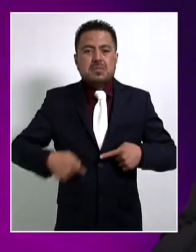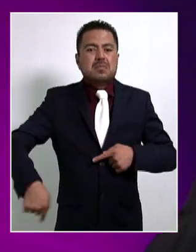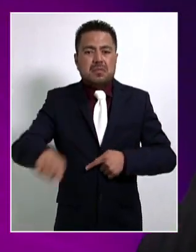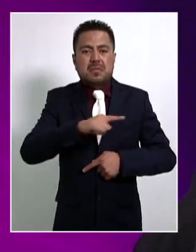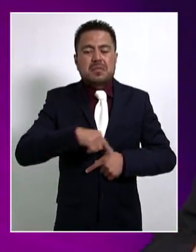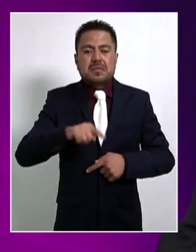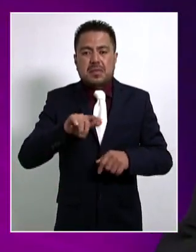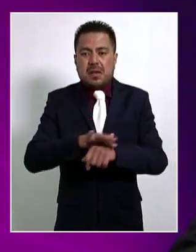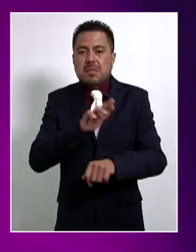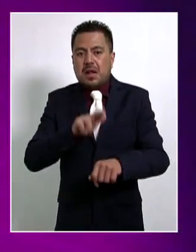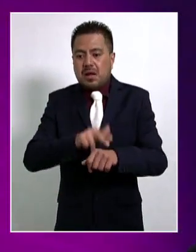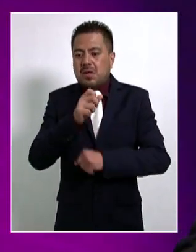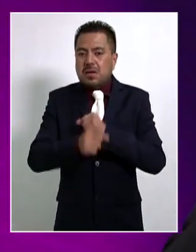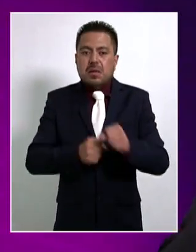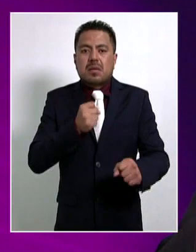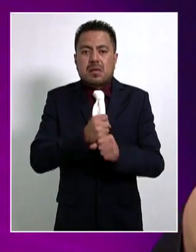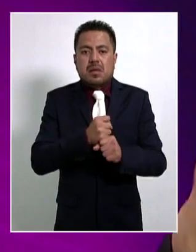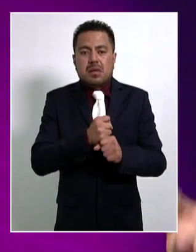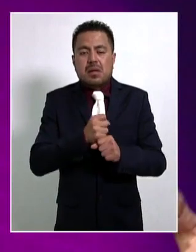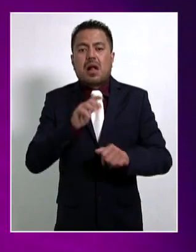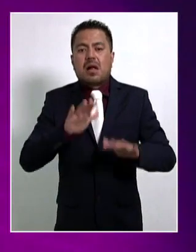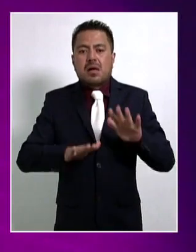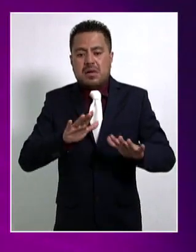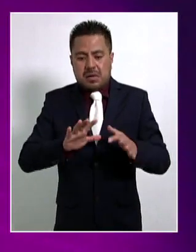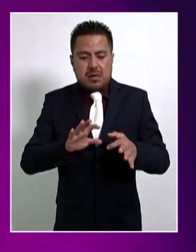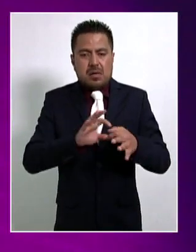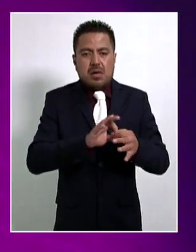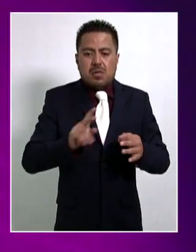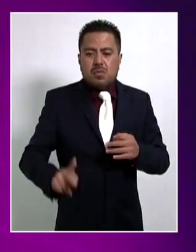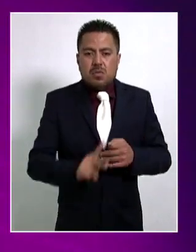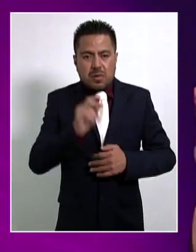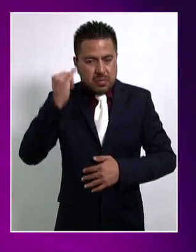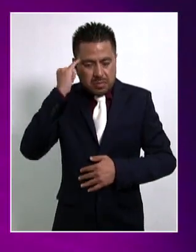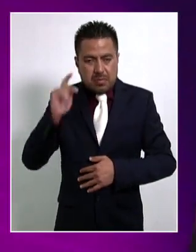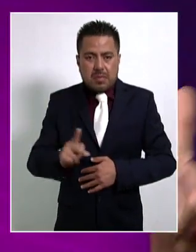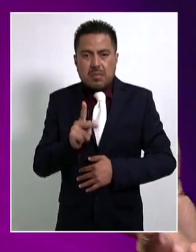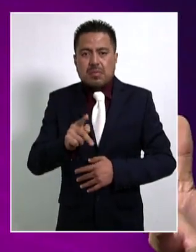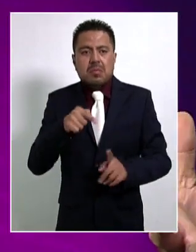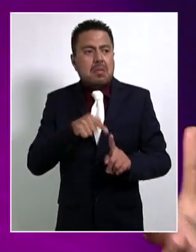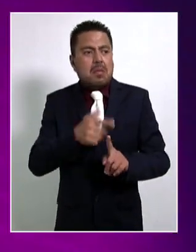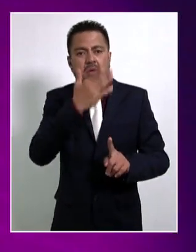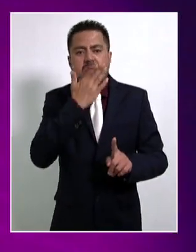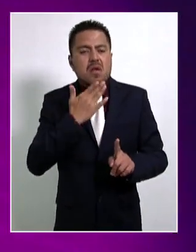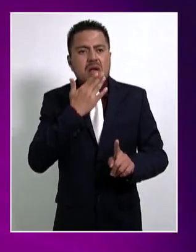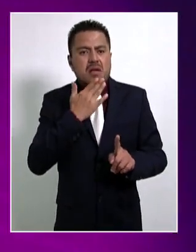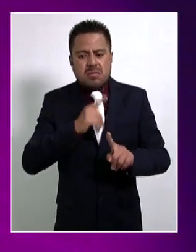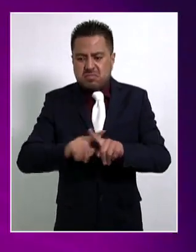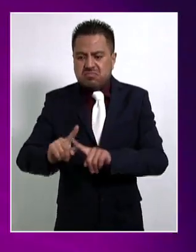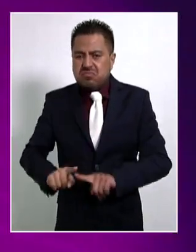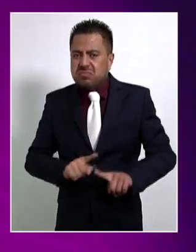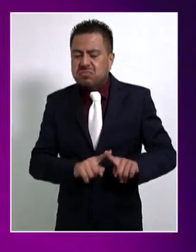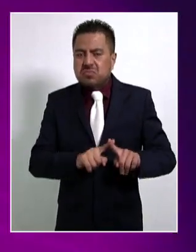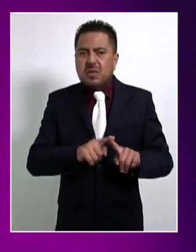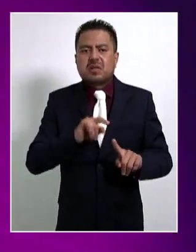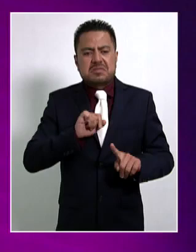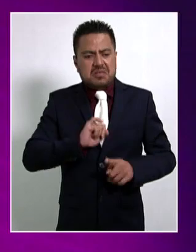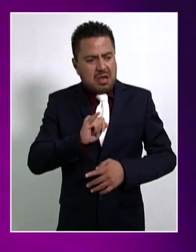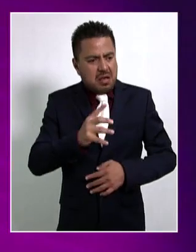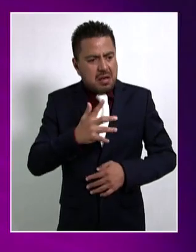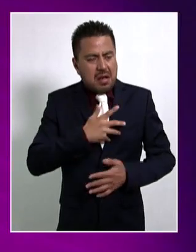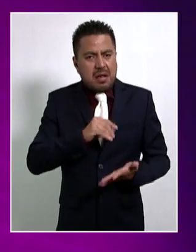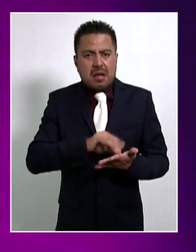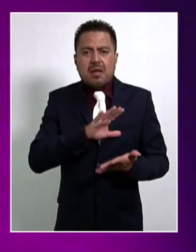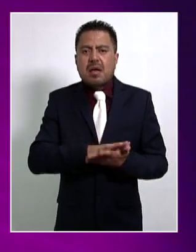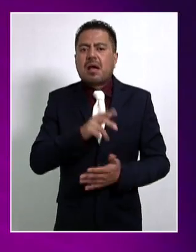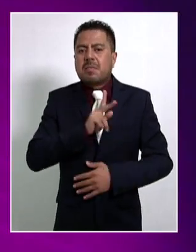son de mayor edad o que son pertenecientes a los pueblos indígenas, pareciera que ahí no existe la diversidad. Y sí, sí existe. De hecho,